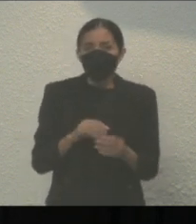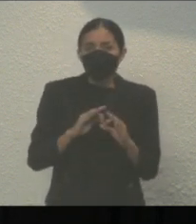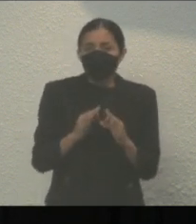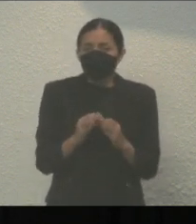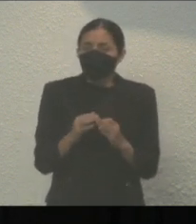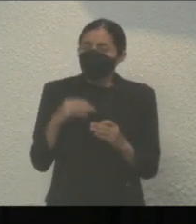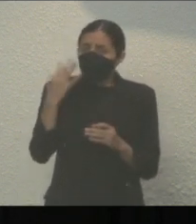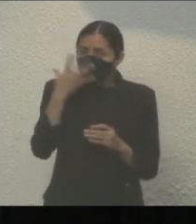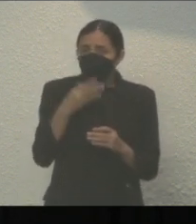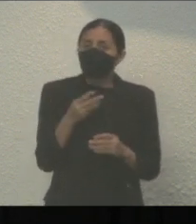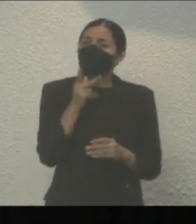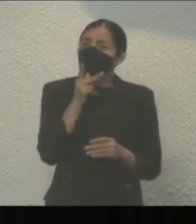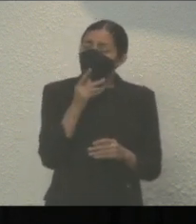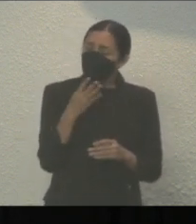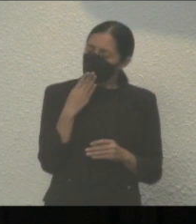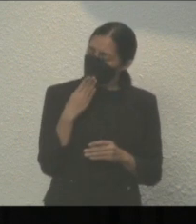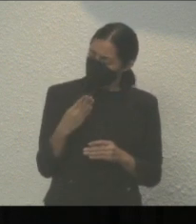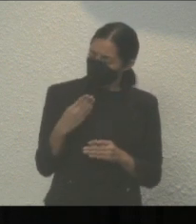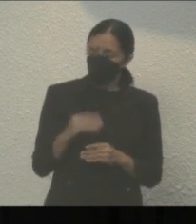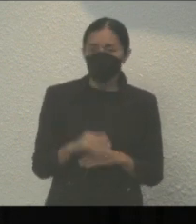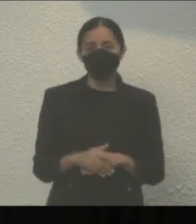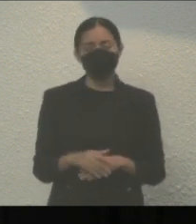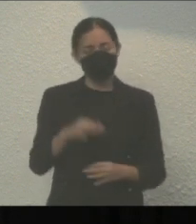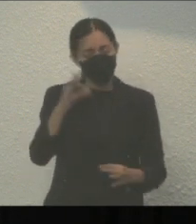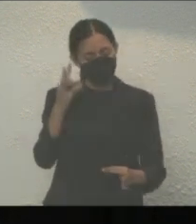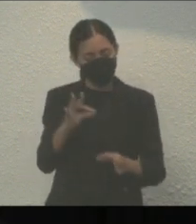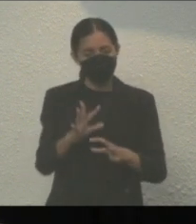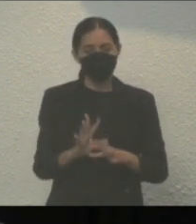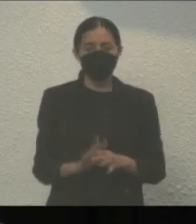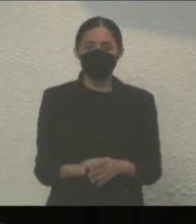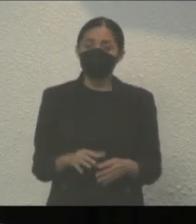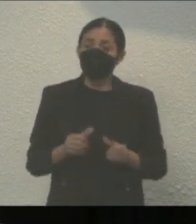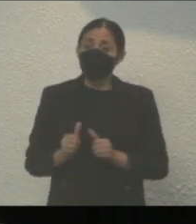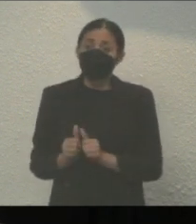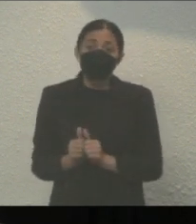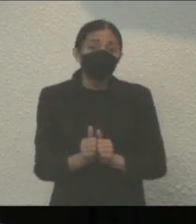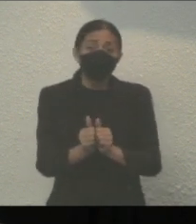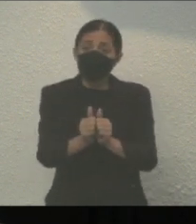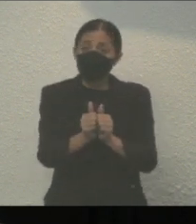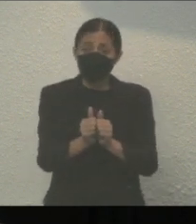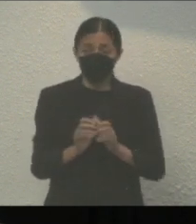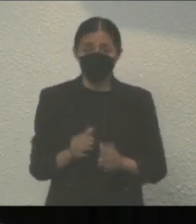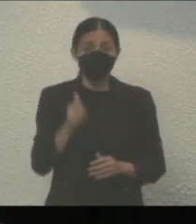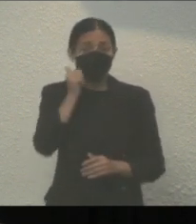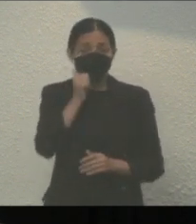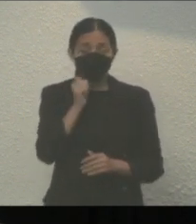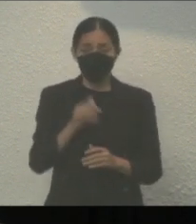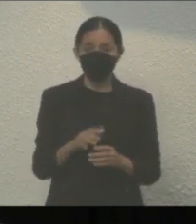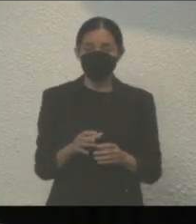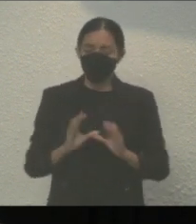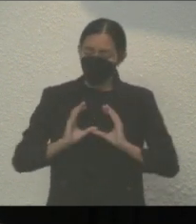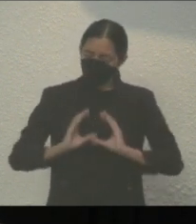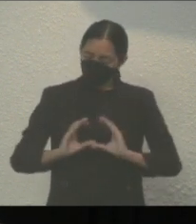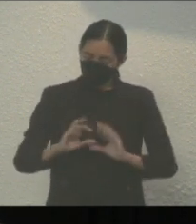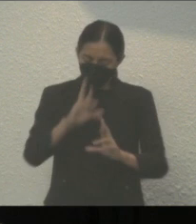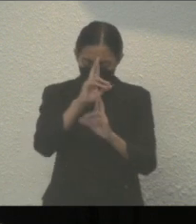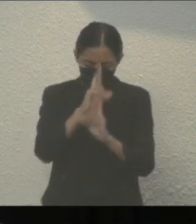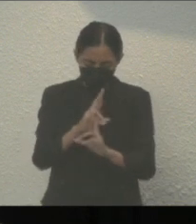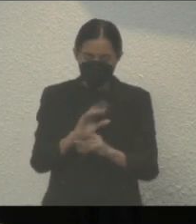bellos, por ser un padre excelente y mi mejor compañero de aventuras, por cuidarme y